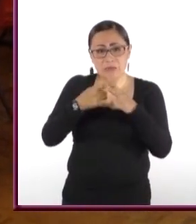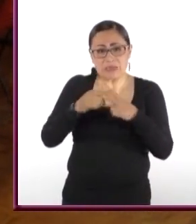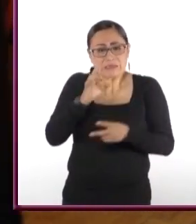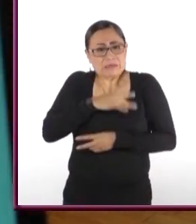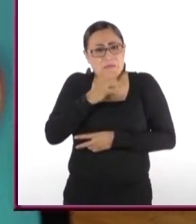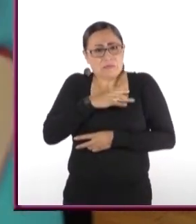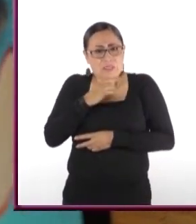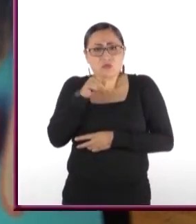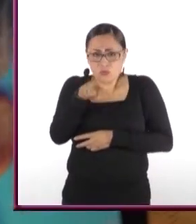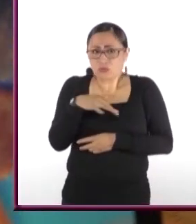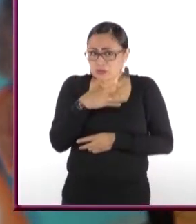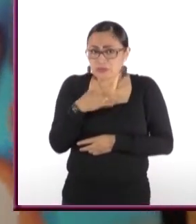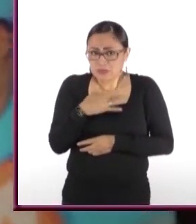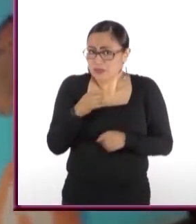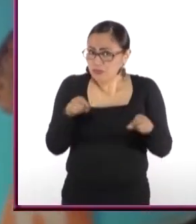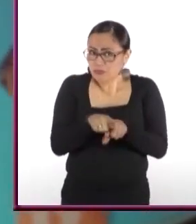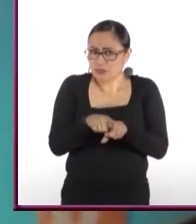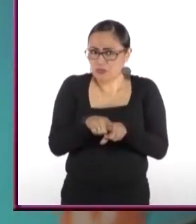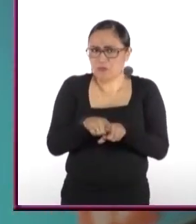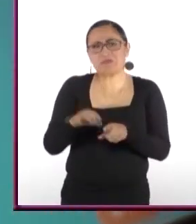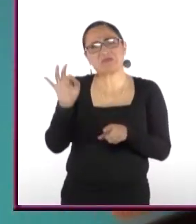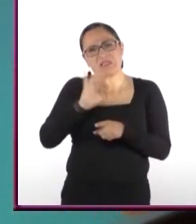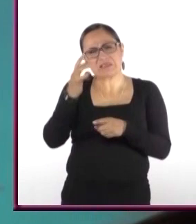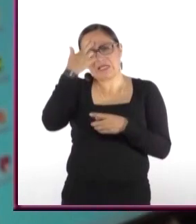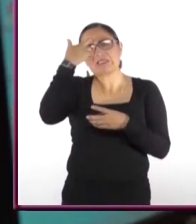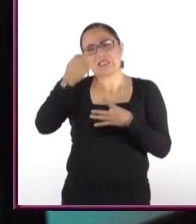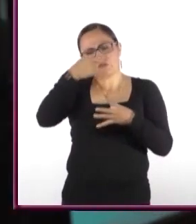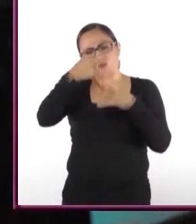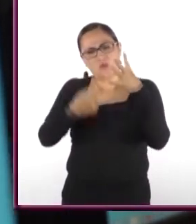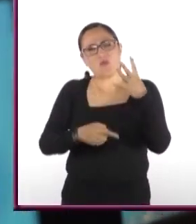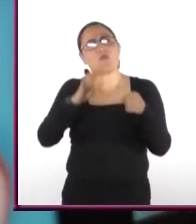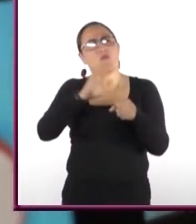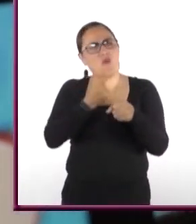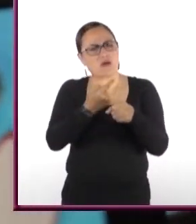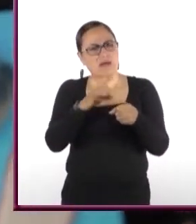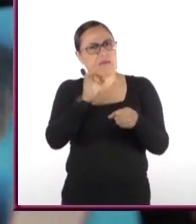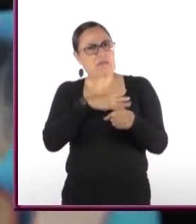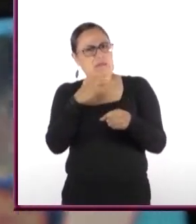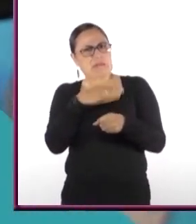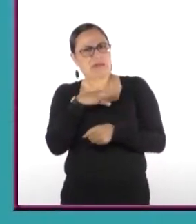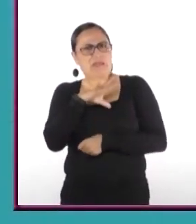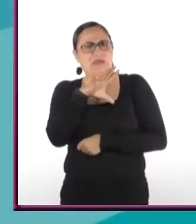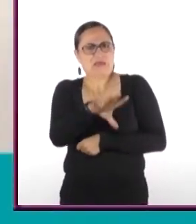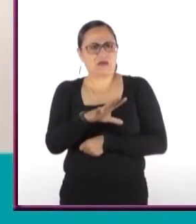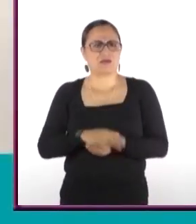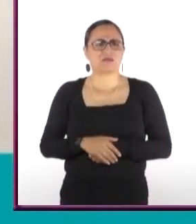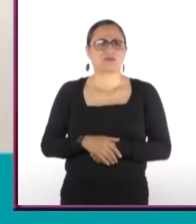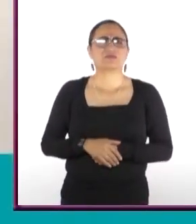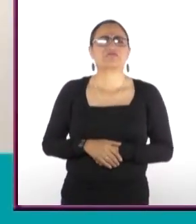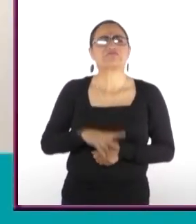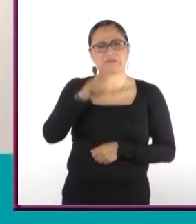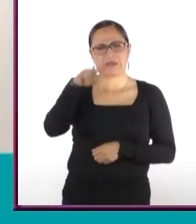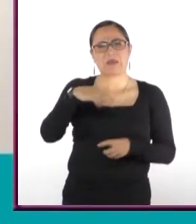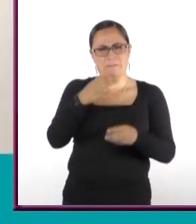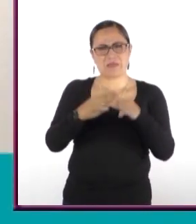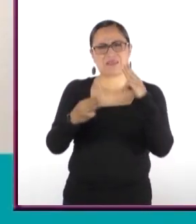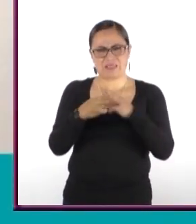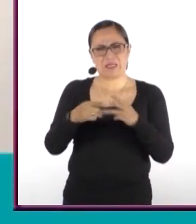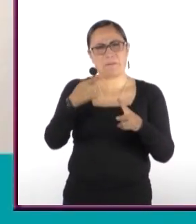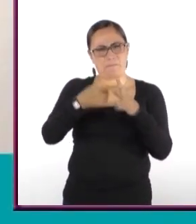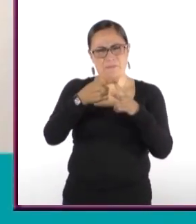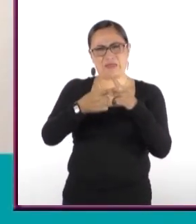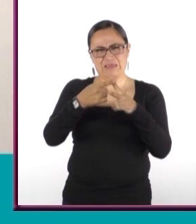¿Lo has sentido? Abordaremos algunas razones que desencadenan este temor. Vamos a ver esto. Matemáticas, la verdad es que sí